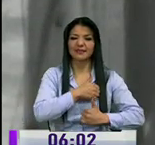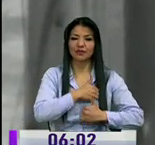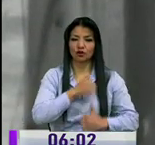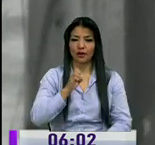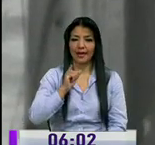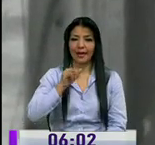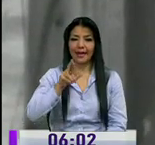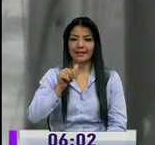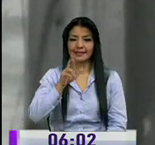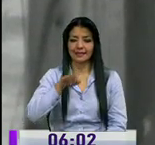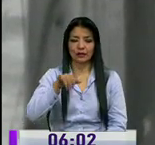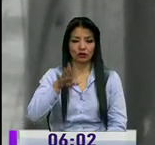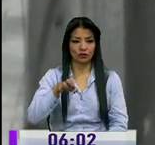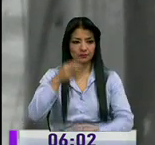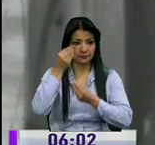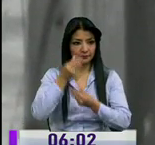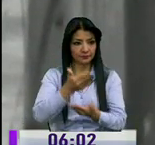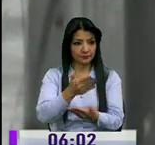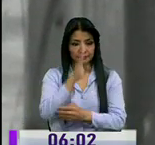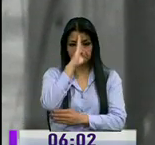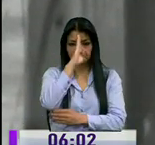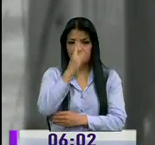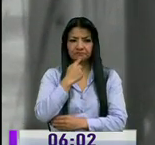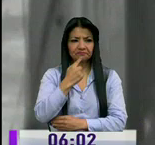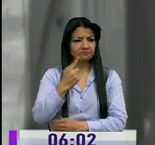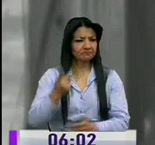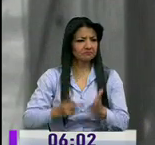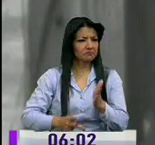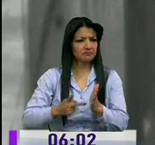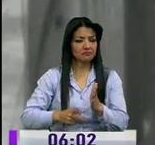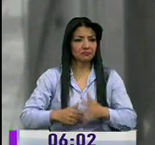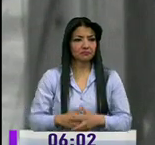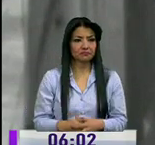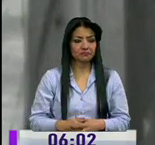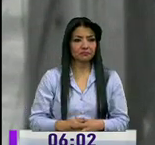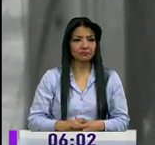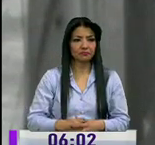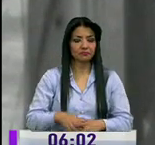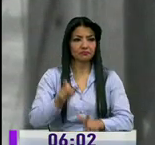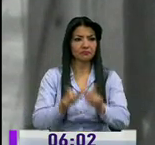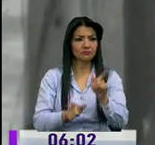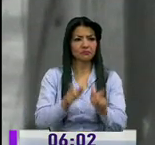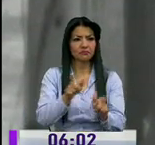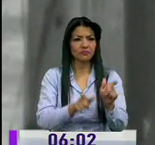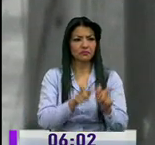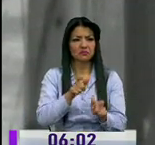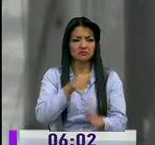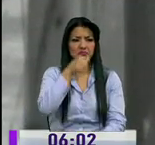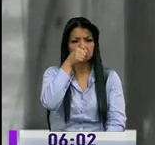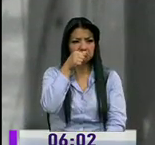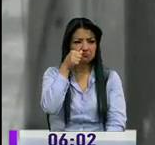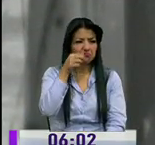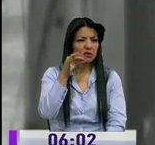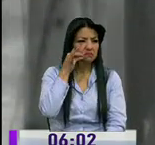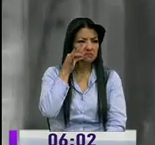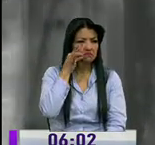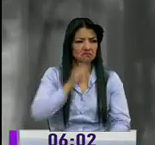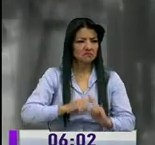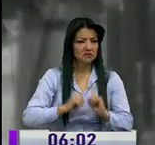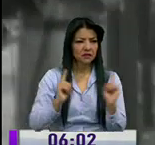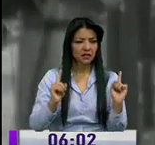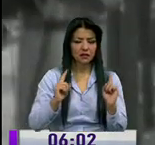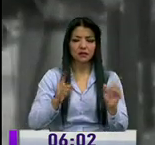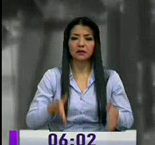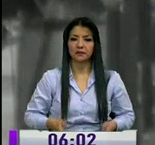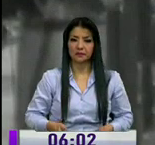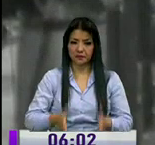lo que dice el informe policial, aparentemente estos individuos estarían consumiendo sustancias sujetas a fiscalización en la